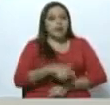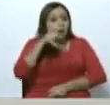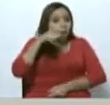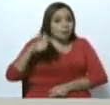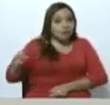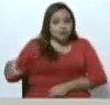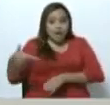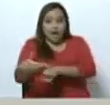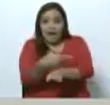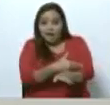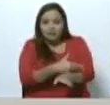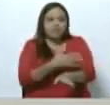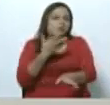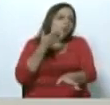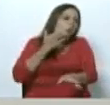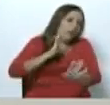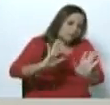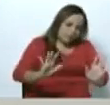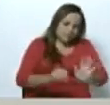antes